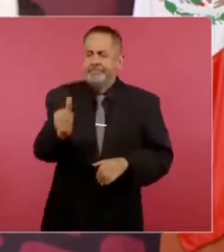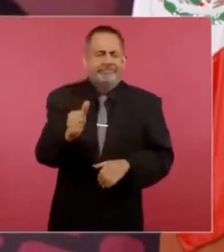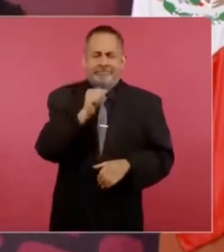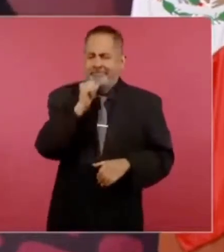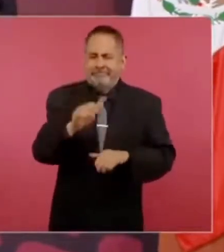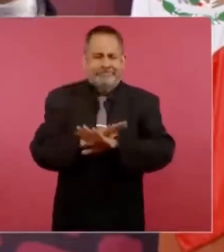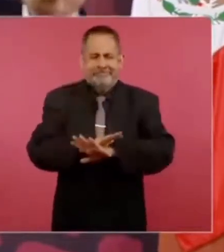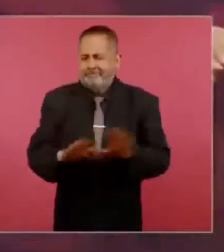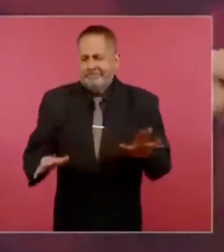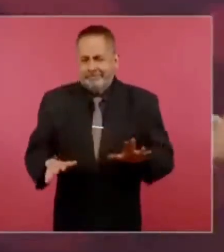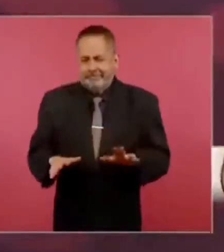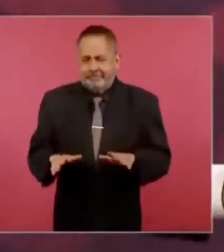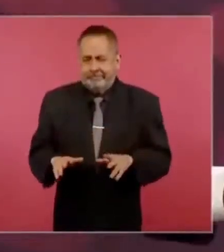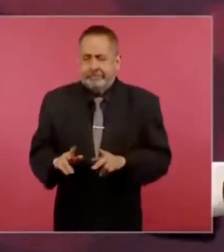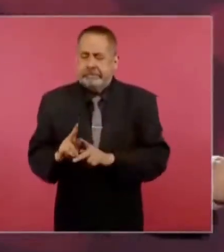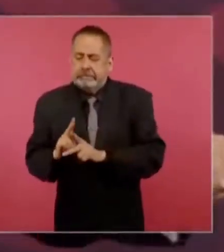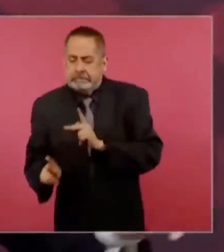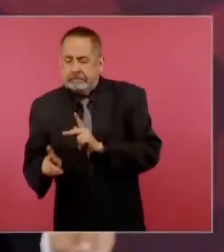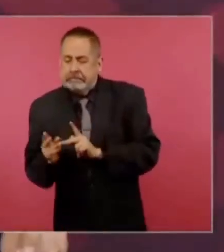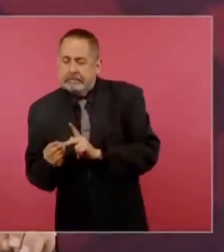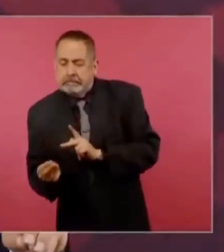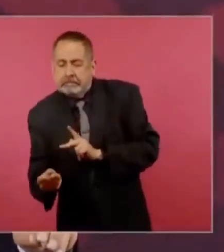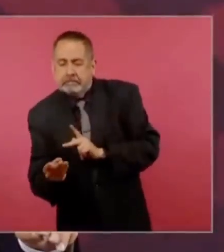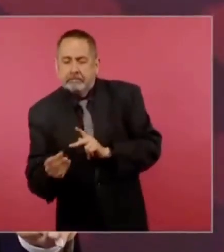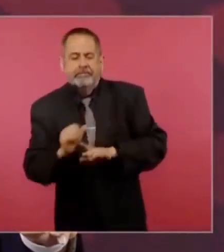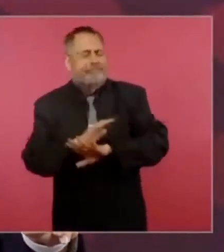en pedazos